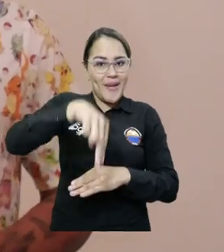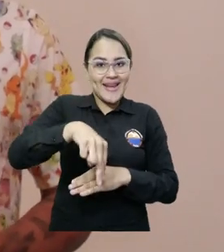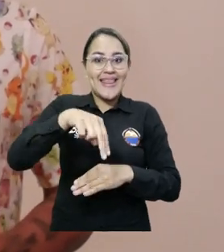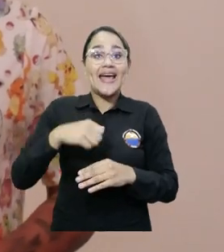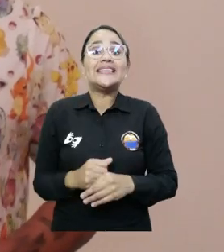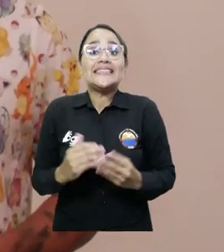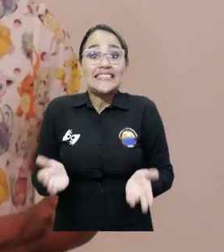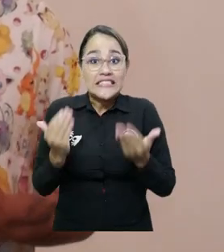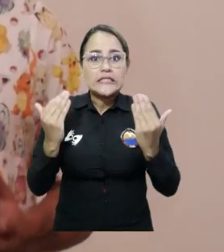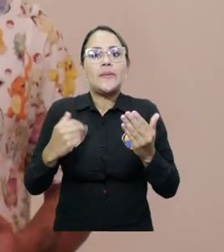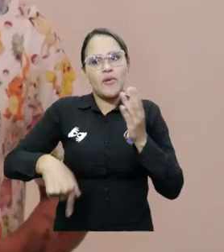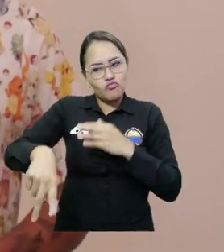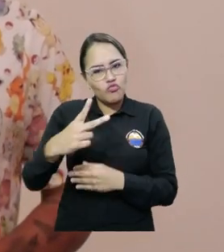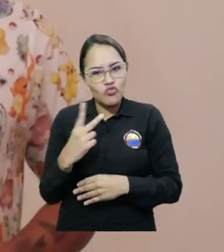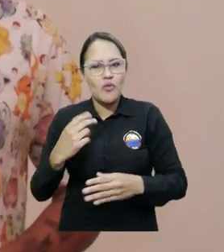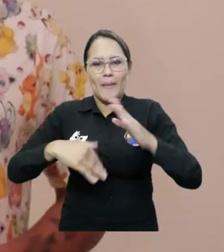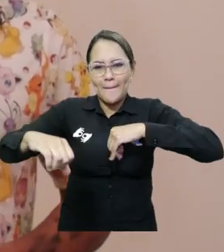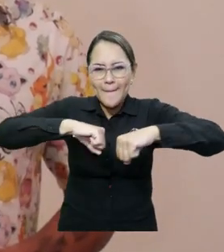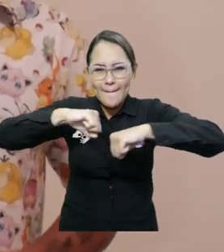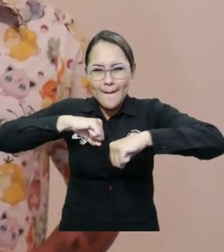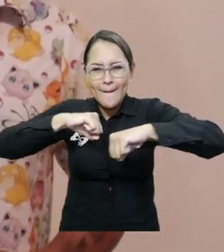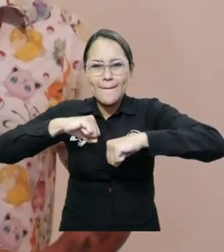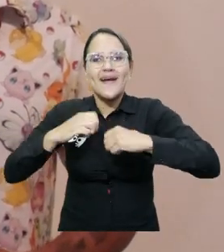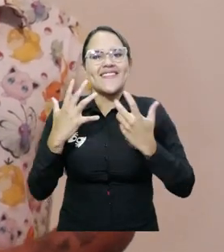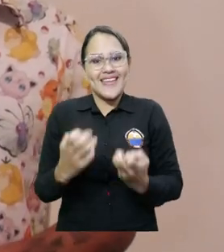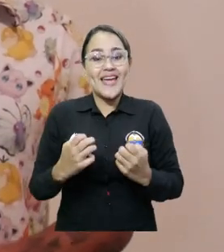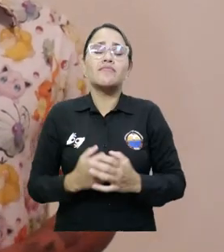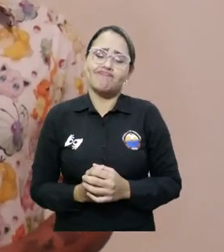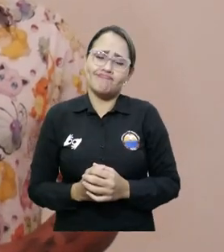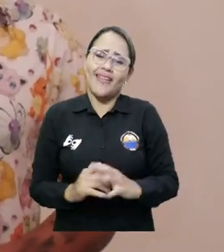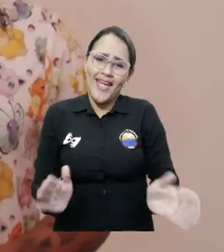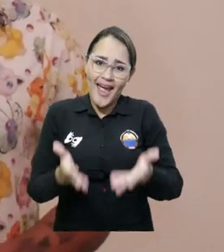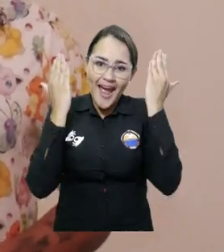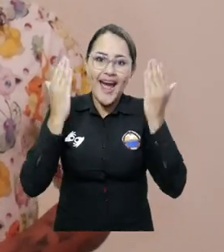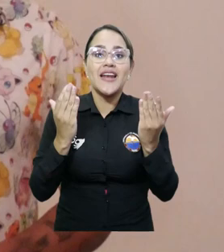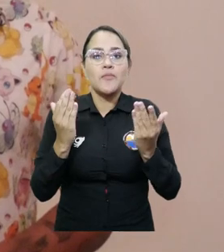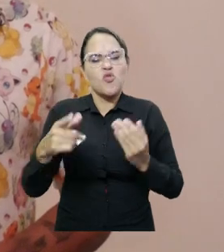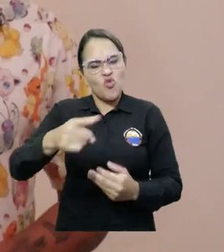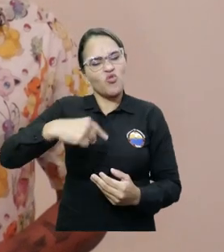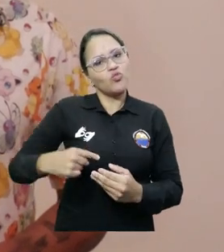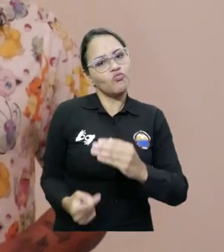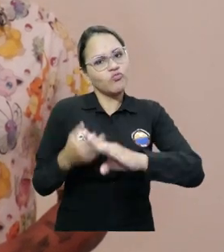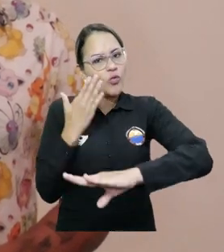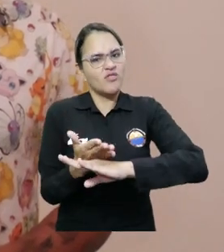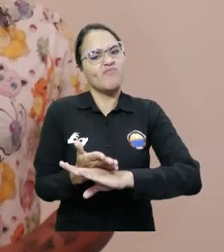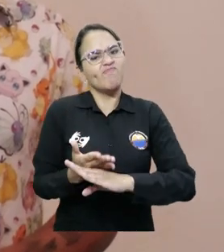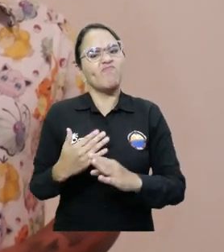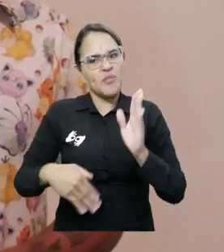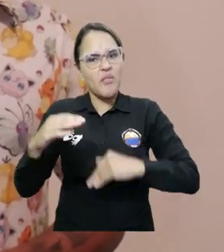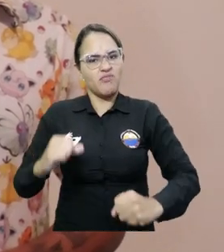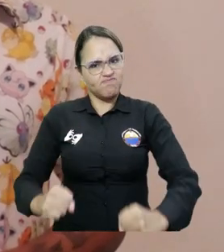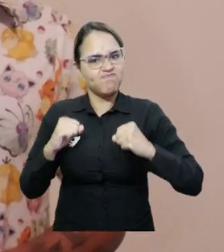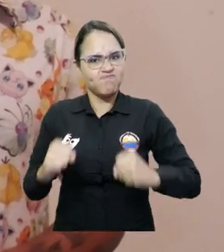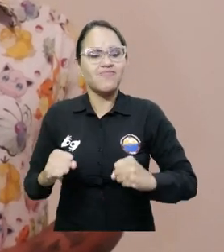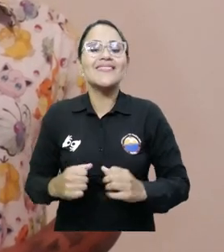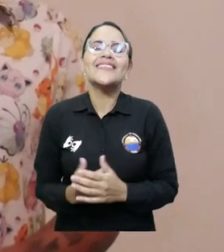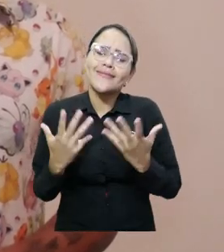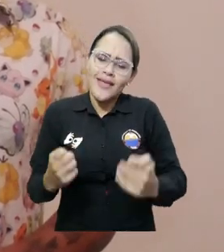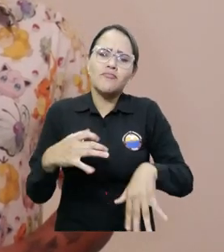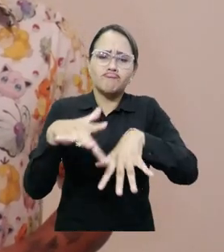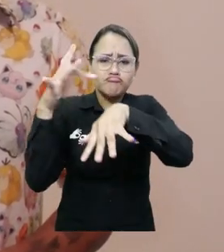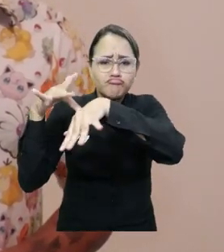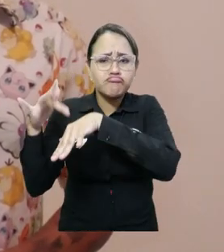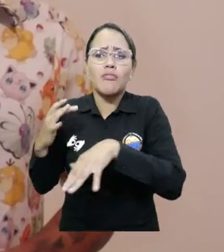del estamento estudiantil aún sin ser representantes. Por eso hoy queremos decirles que vamos a hablar con argumentos y propuestas. Queremos incentivar